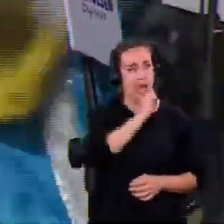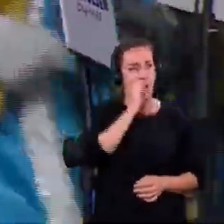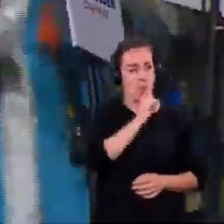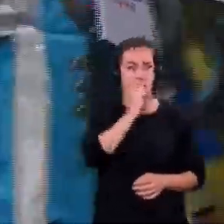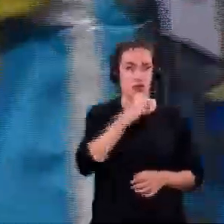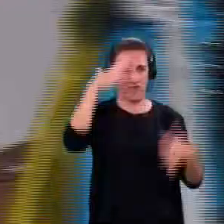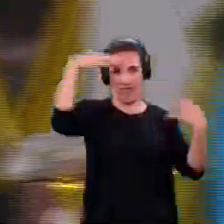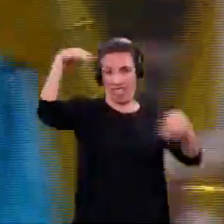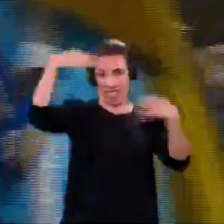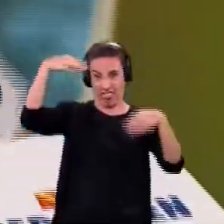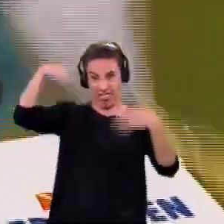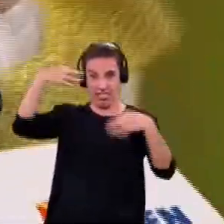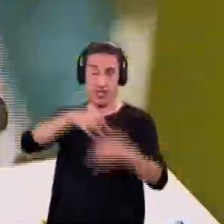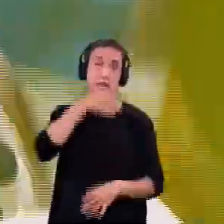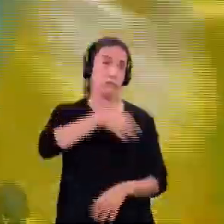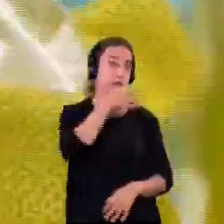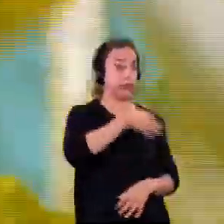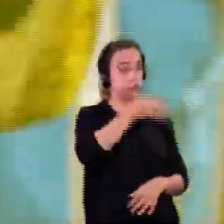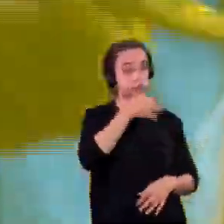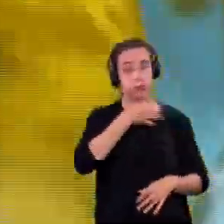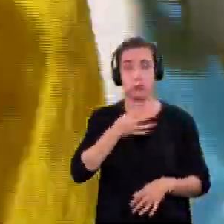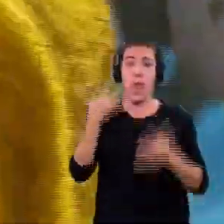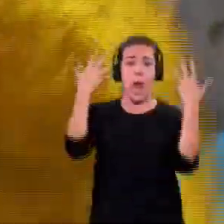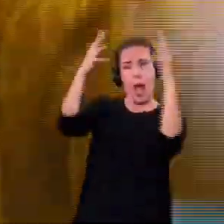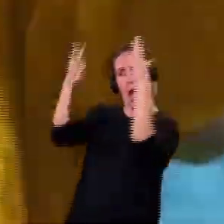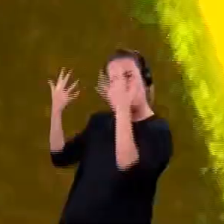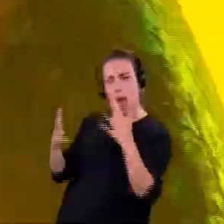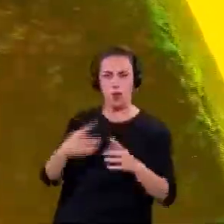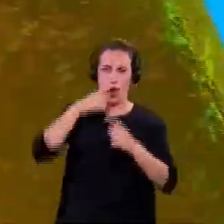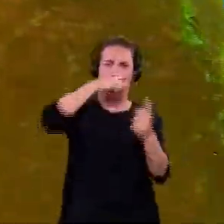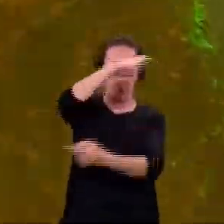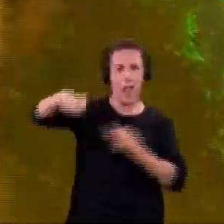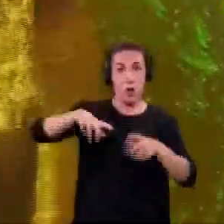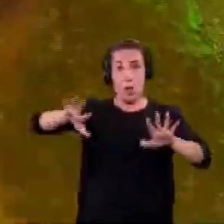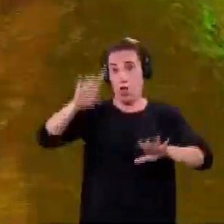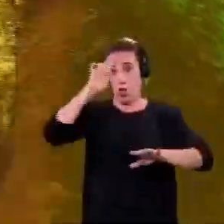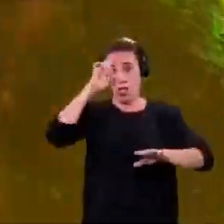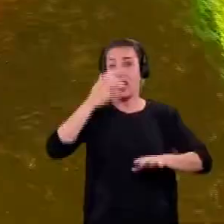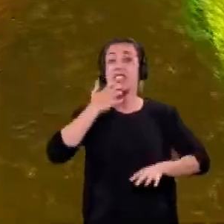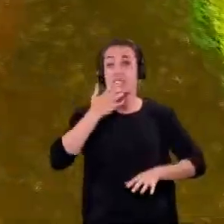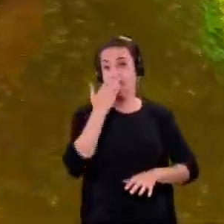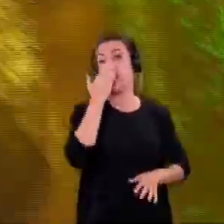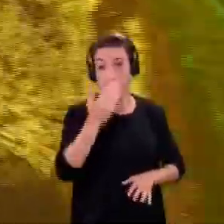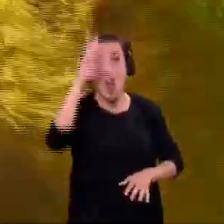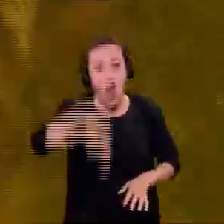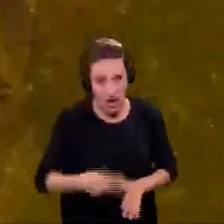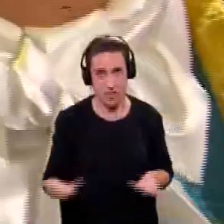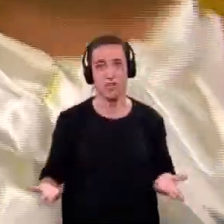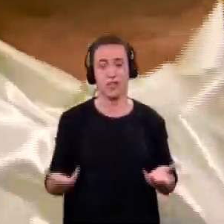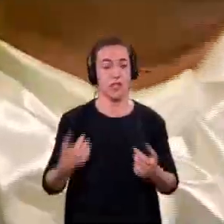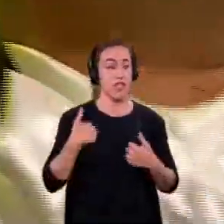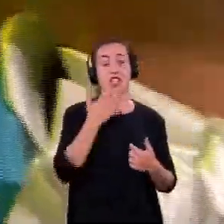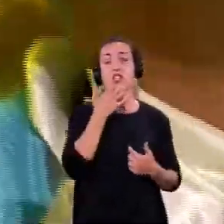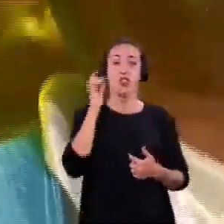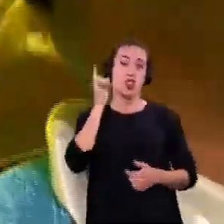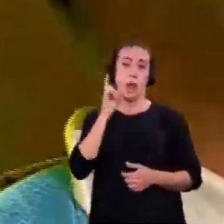sentido. Él busca aplauso de momento cada año. Pero no sé si de eso algo habrá servido. Si solo